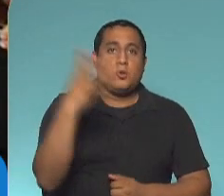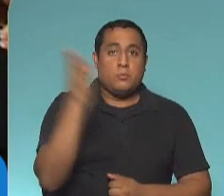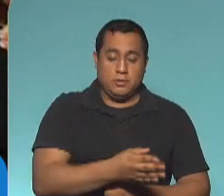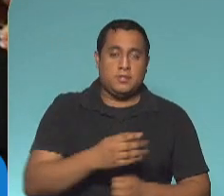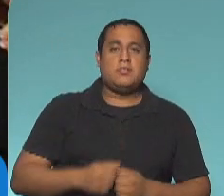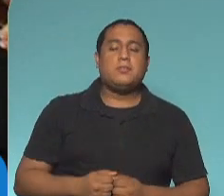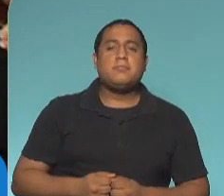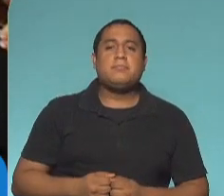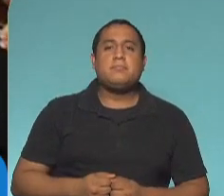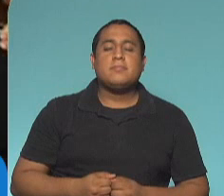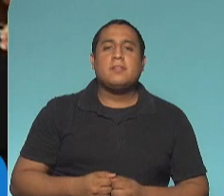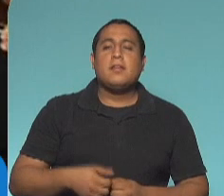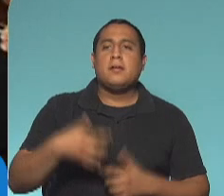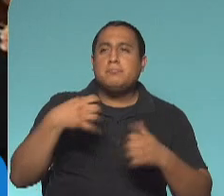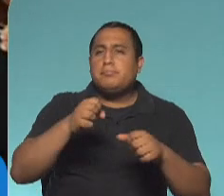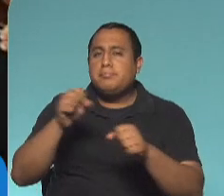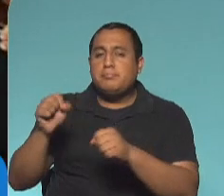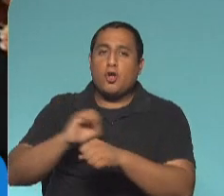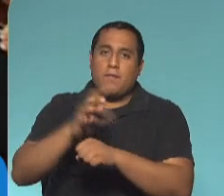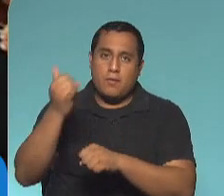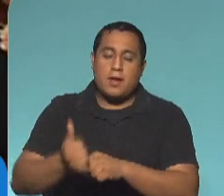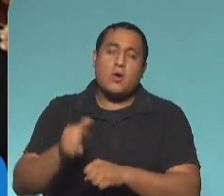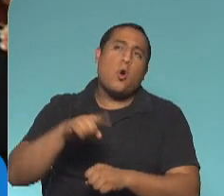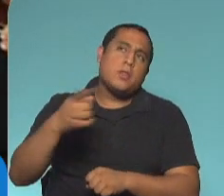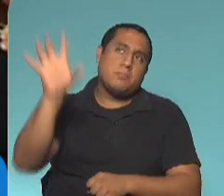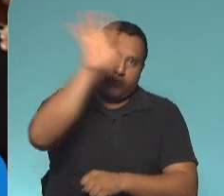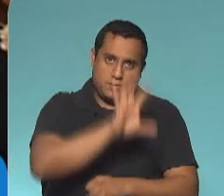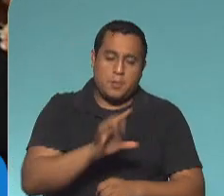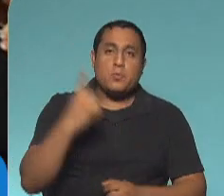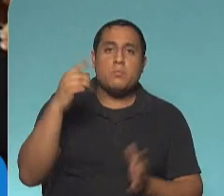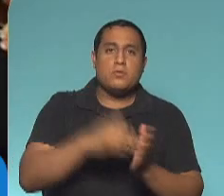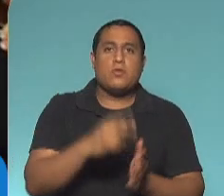66,5% han sido diagnosticados en el resto de nuestro país.